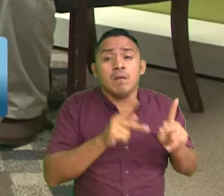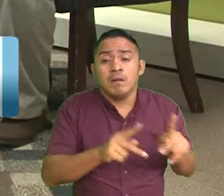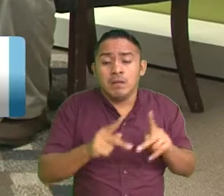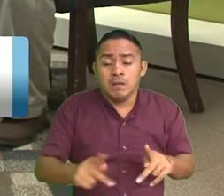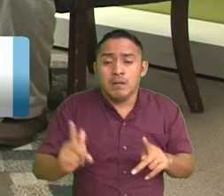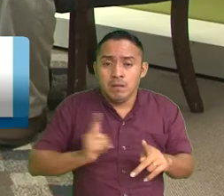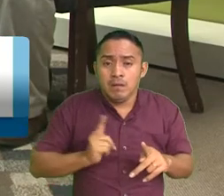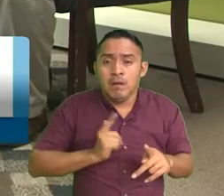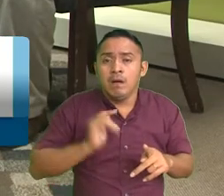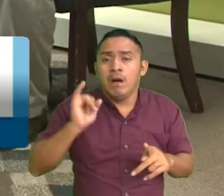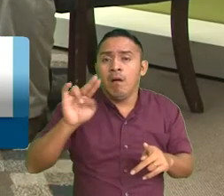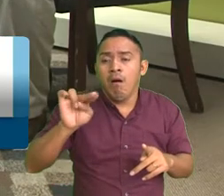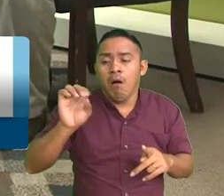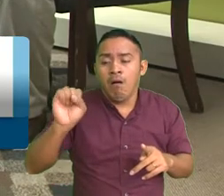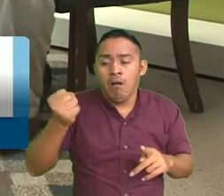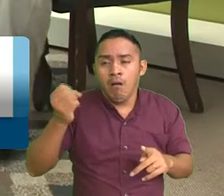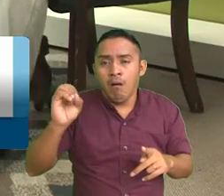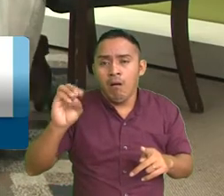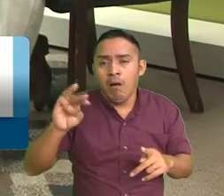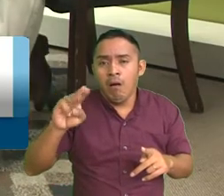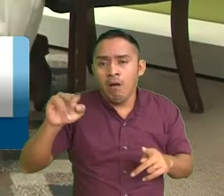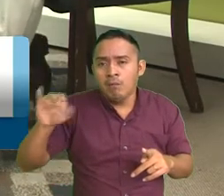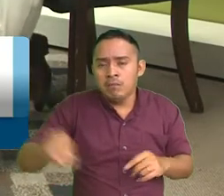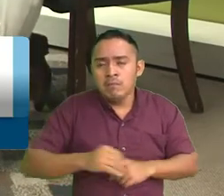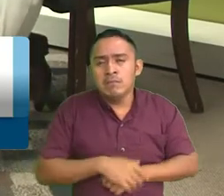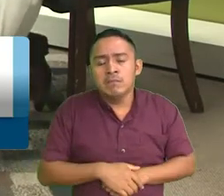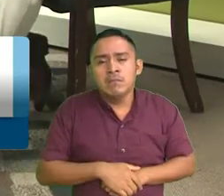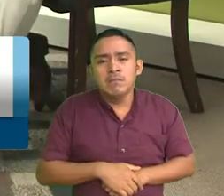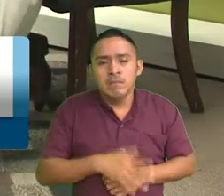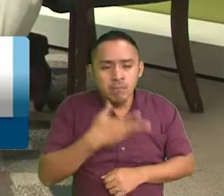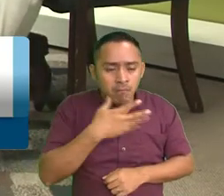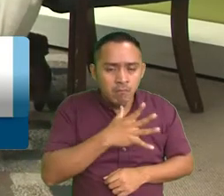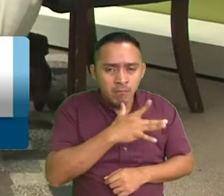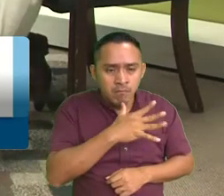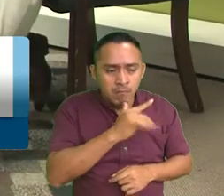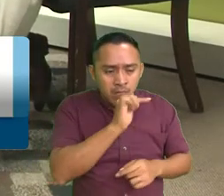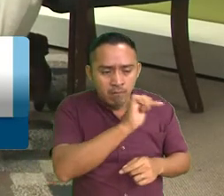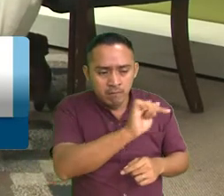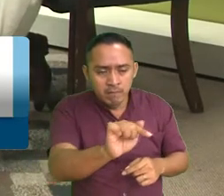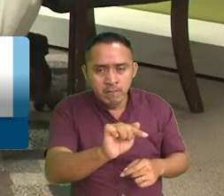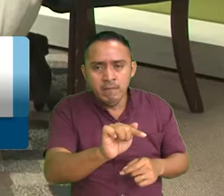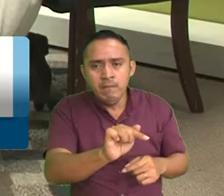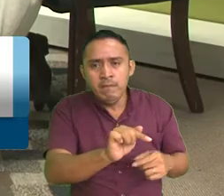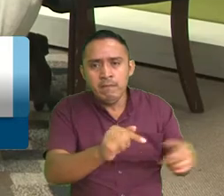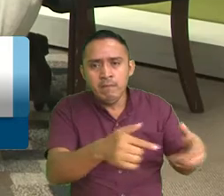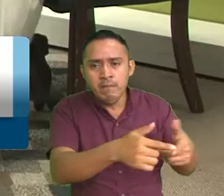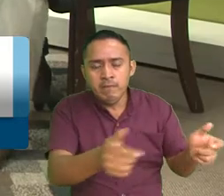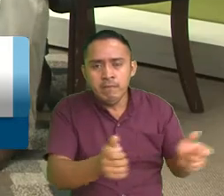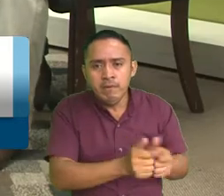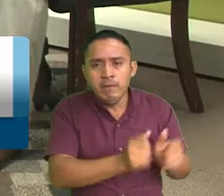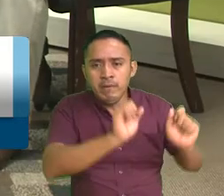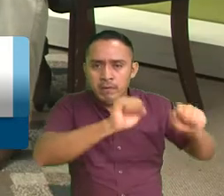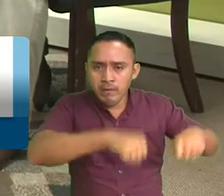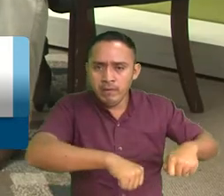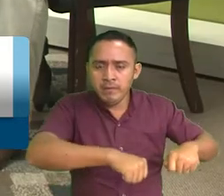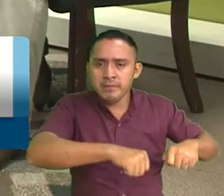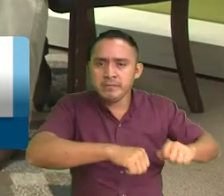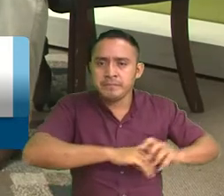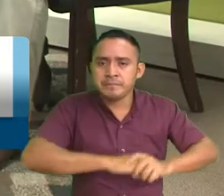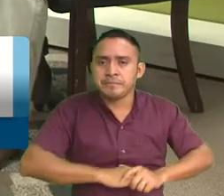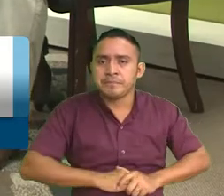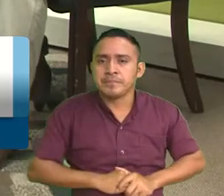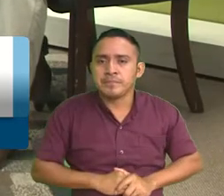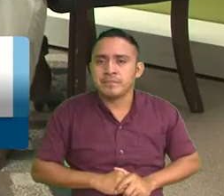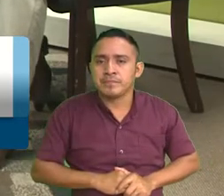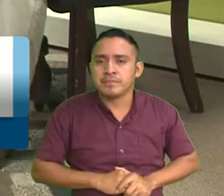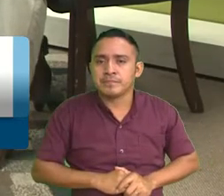insomnio con el grupo de adolescentes? Que en los adolescentes, esencialmente, es reparable